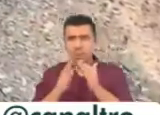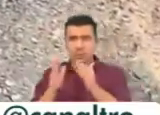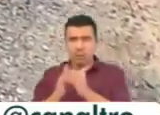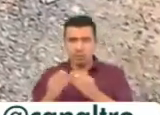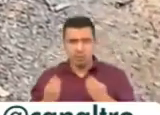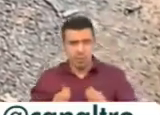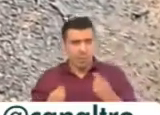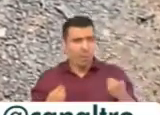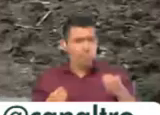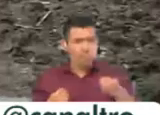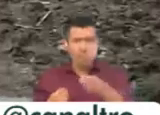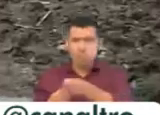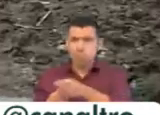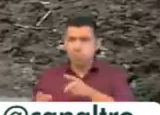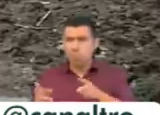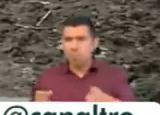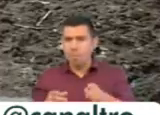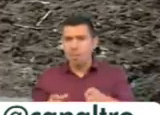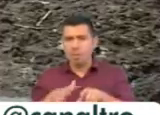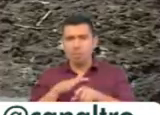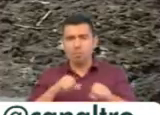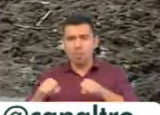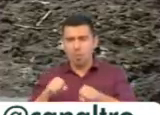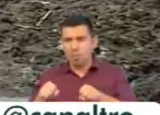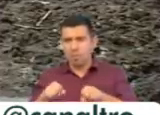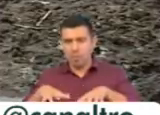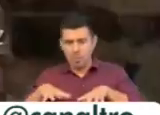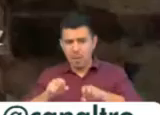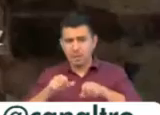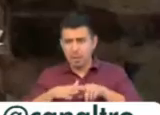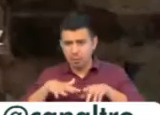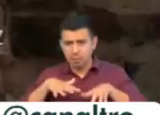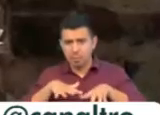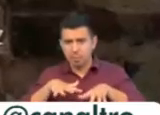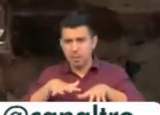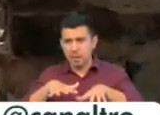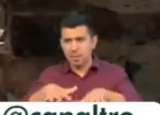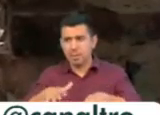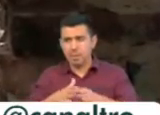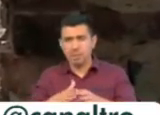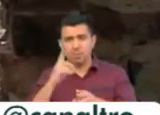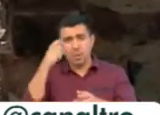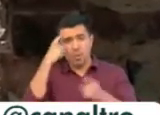fueran afectadas por este movimiento de masas al igual que la respuesta por parte del gobierno nacional